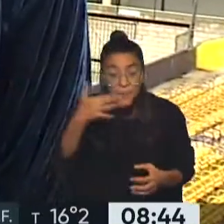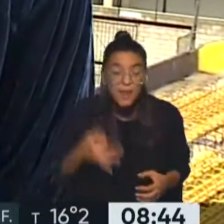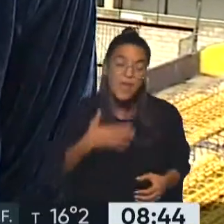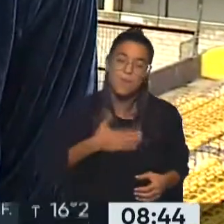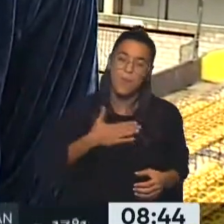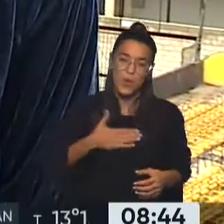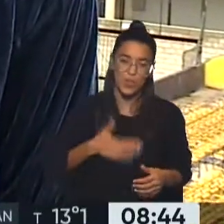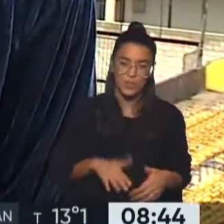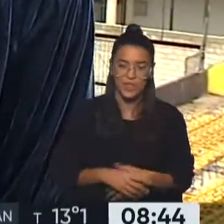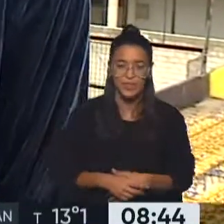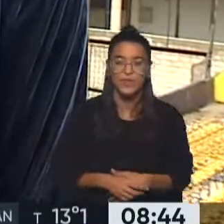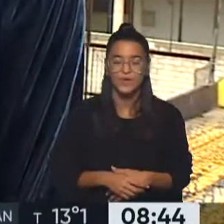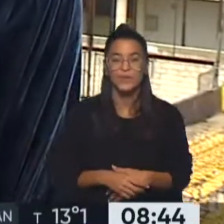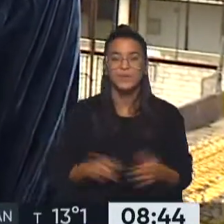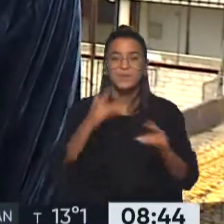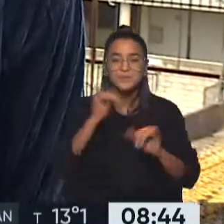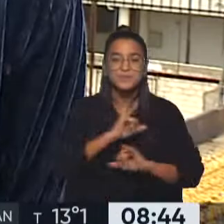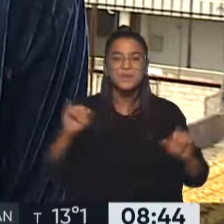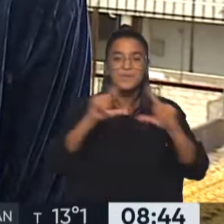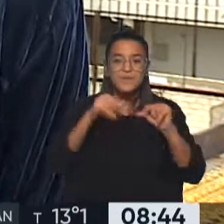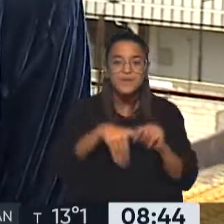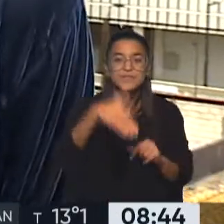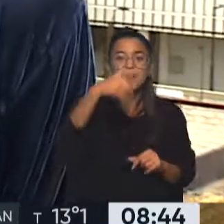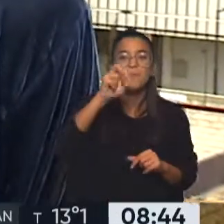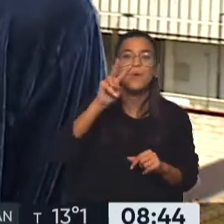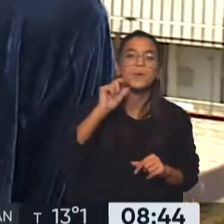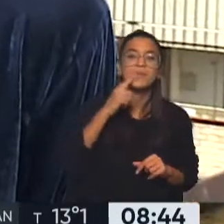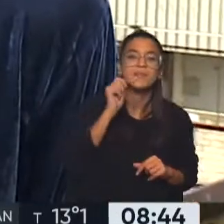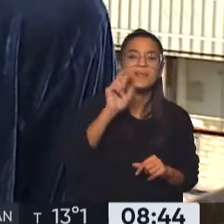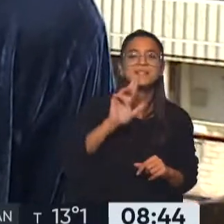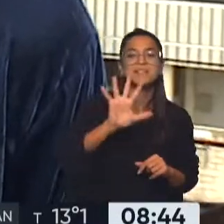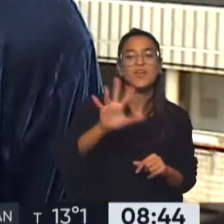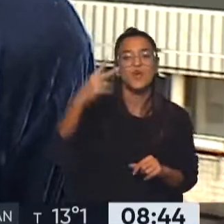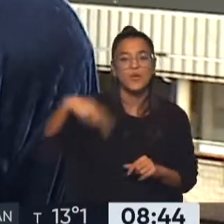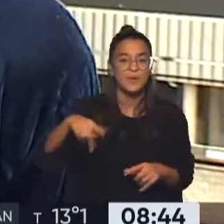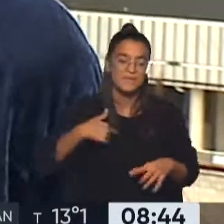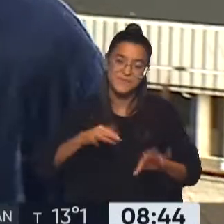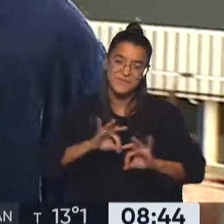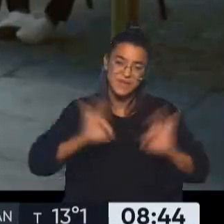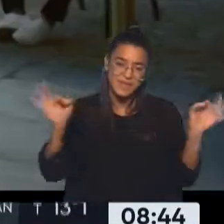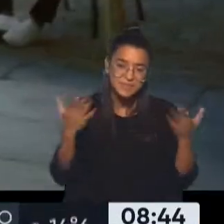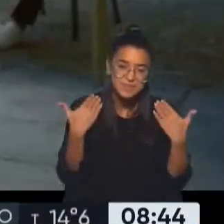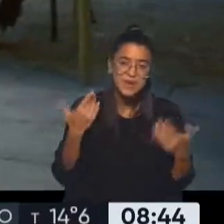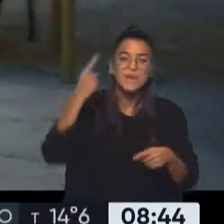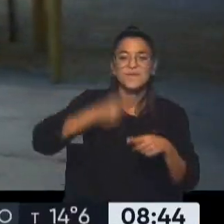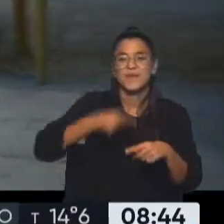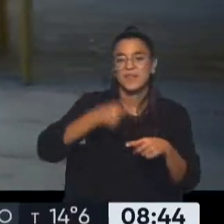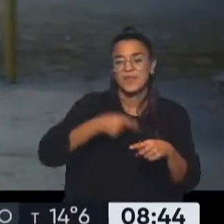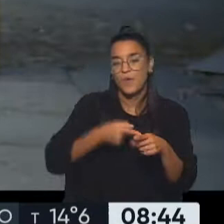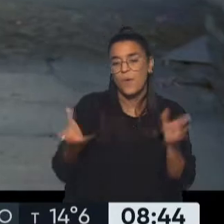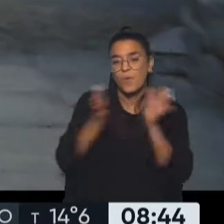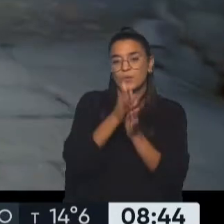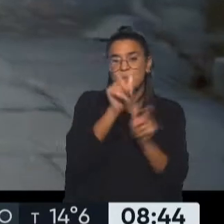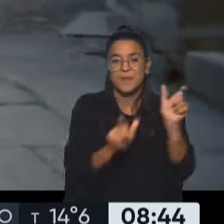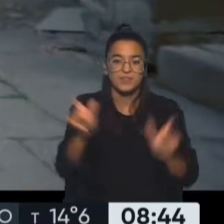contento de anunciar esta fecha acá en Movistar el 5 de noviembre. Feliz de poder hacer este festejo con toda la gente